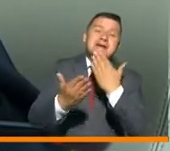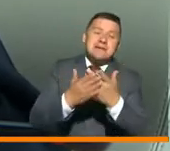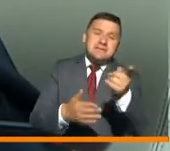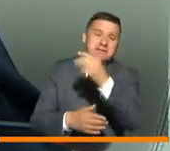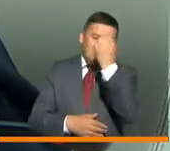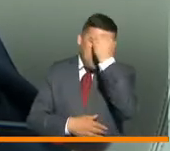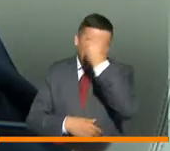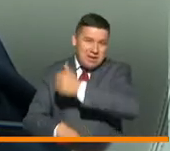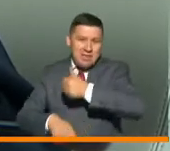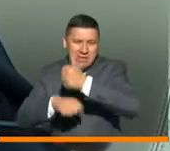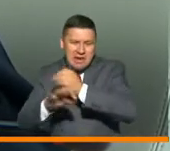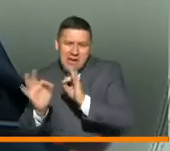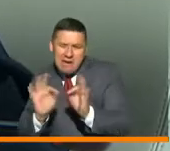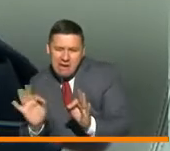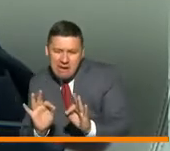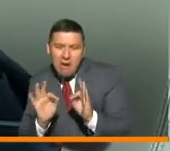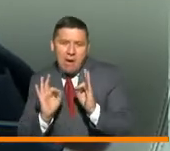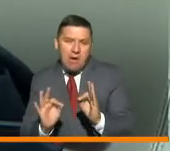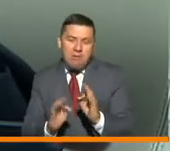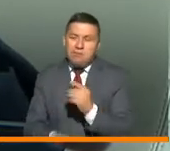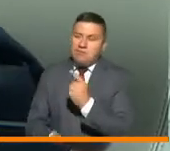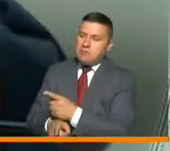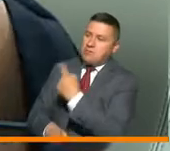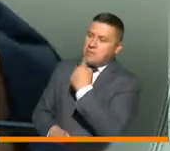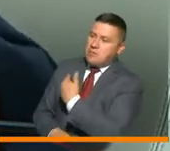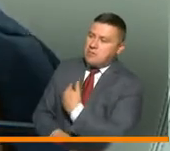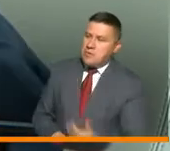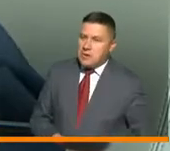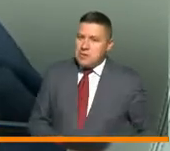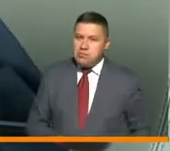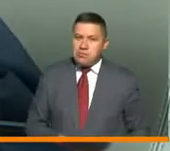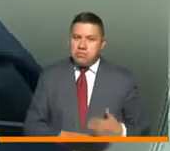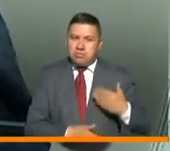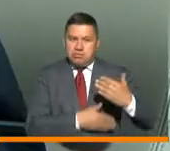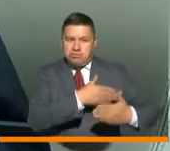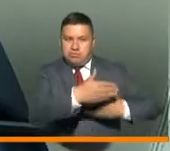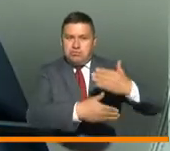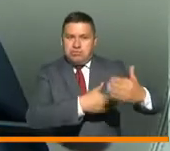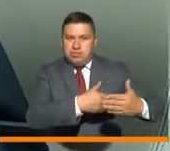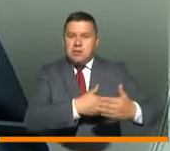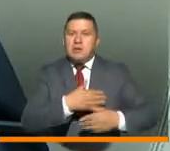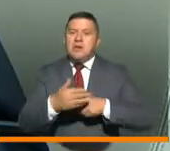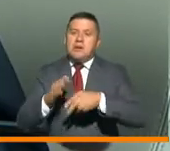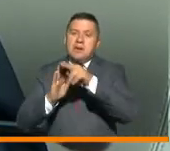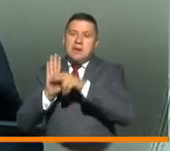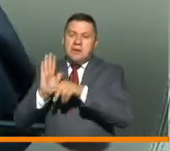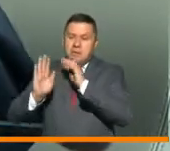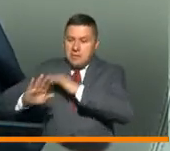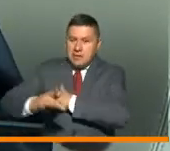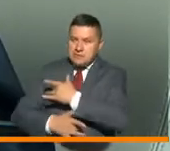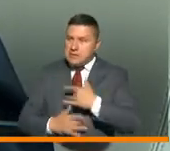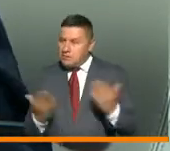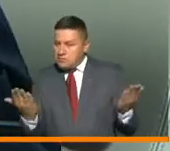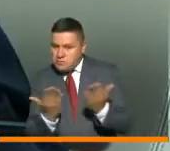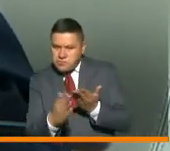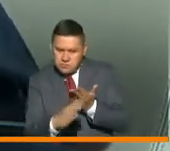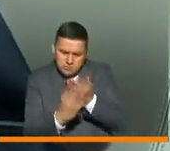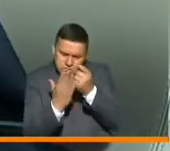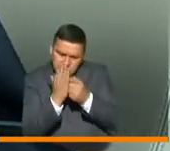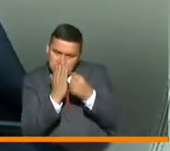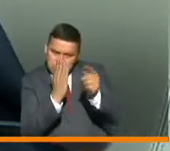estos maestros y directivos que lo hacen posible, y usted lo dijo, presidente, en paralelo avanza. Hemos tomado medidas con el ministro de Salud muy